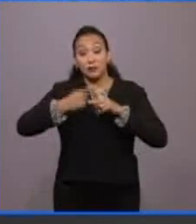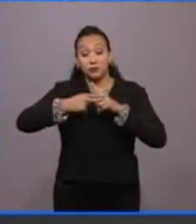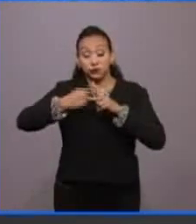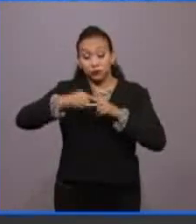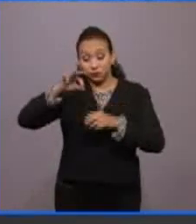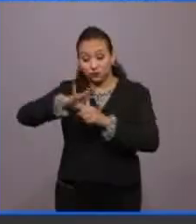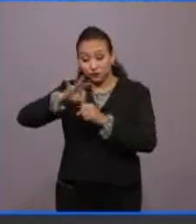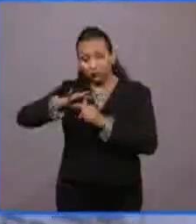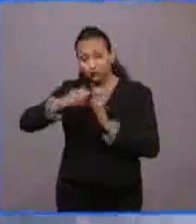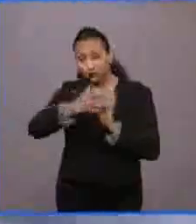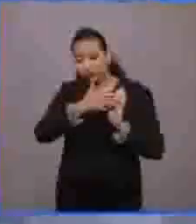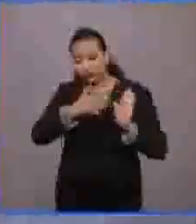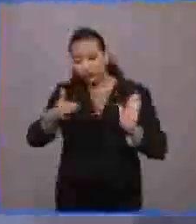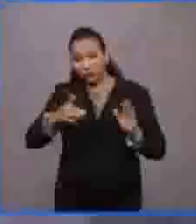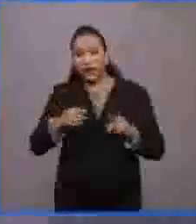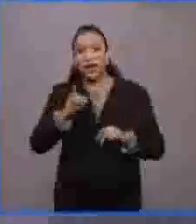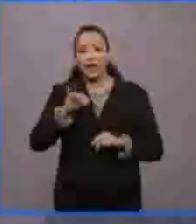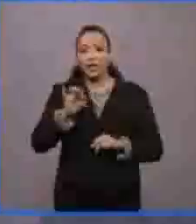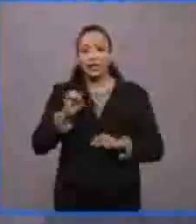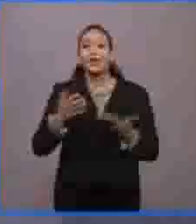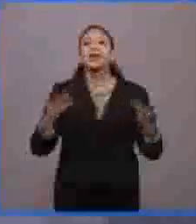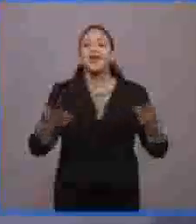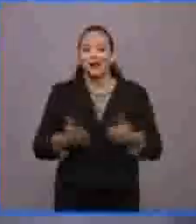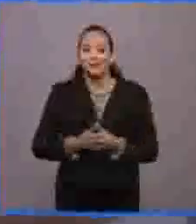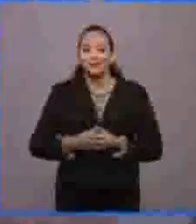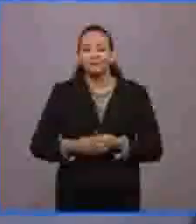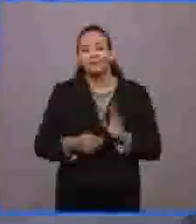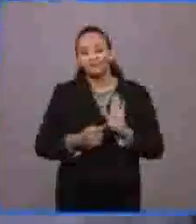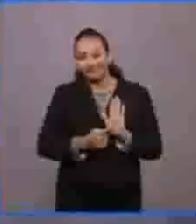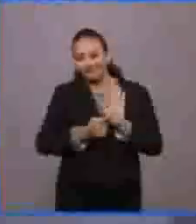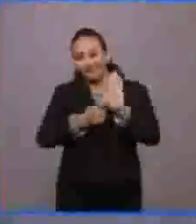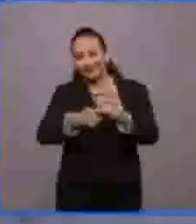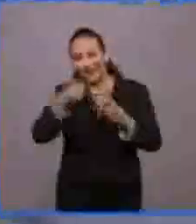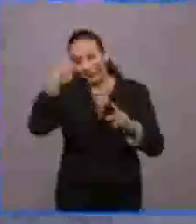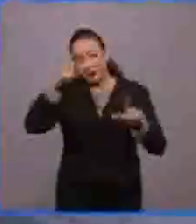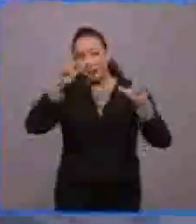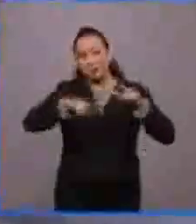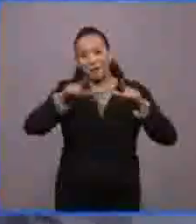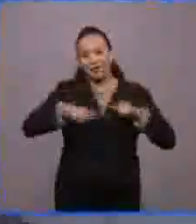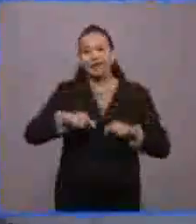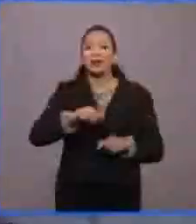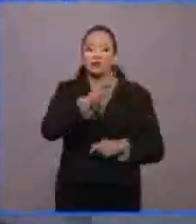la elección judicial, el INE pondrá a disposición de la ciudadanía la página